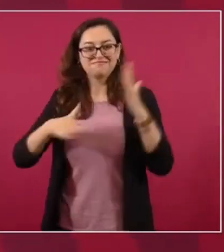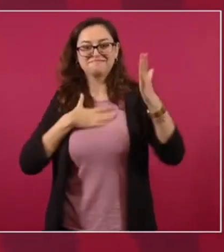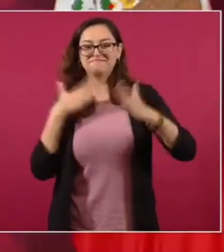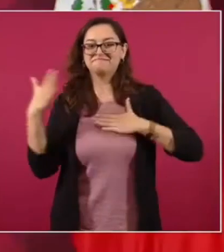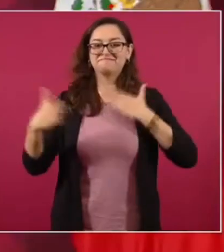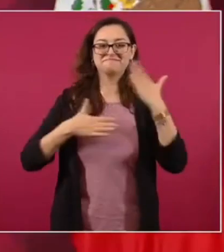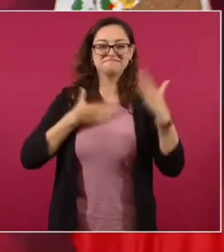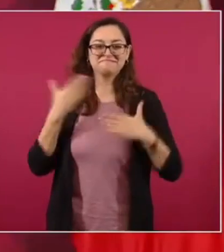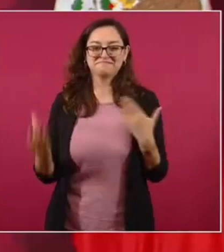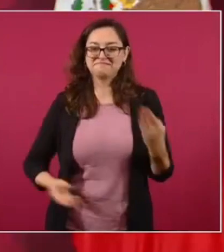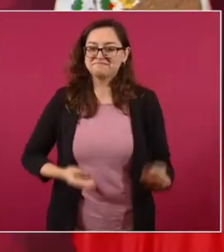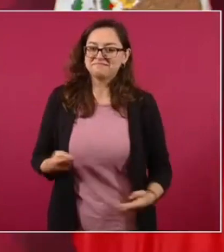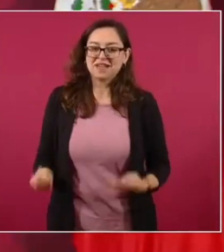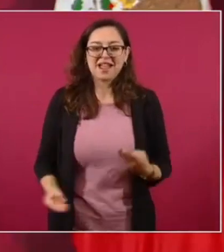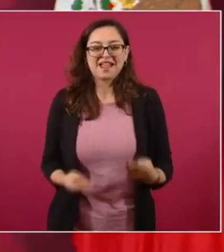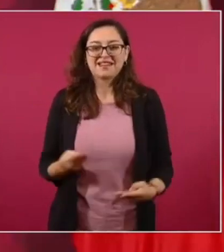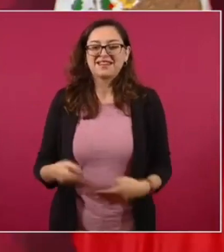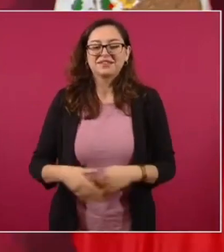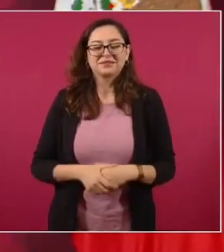Y baile,